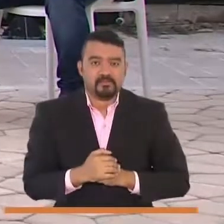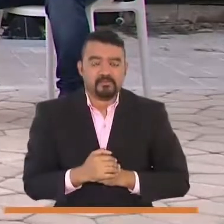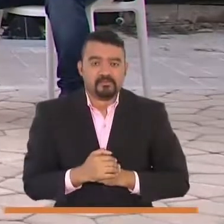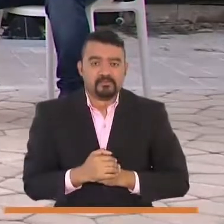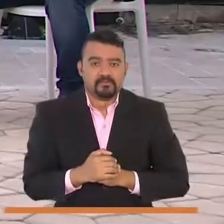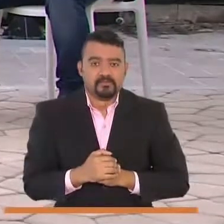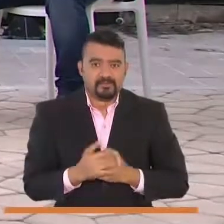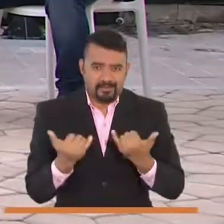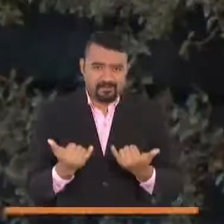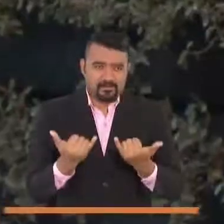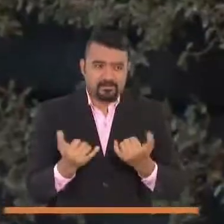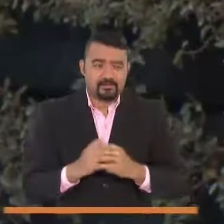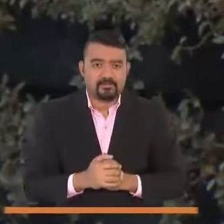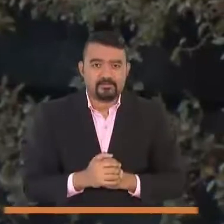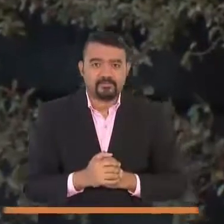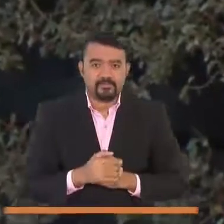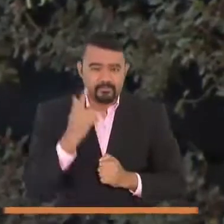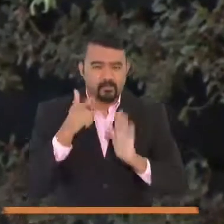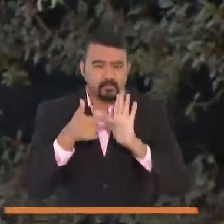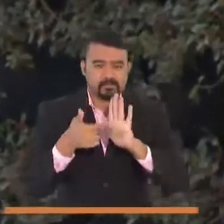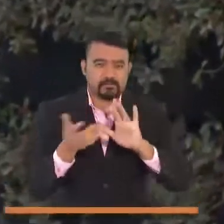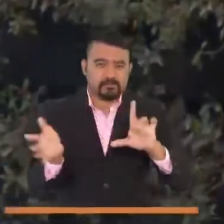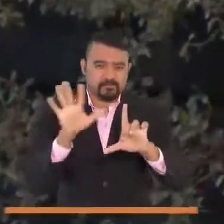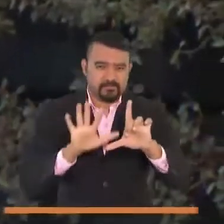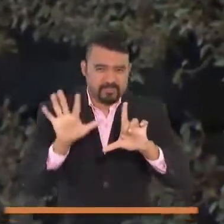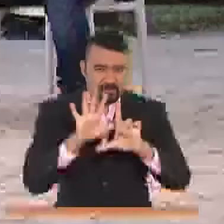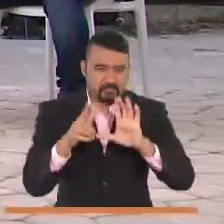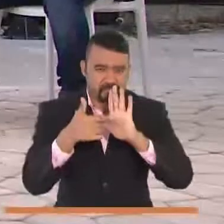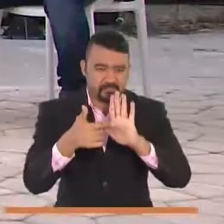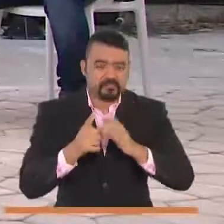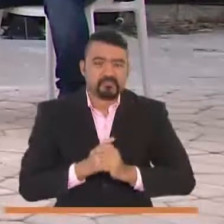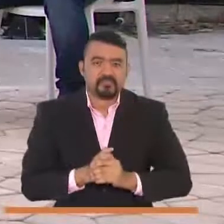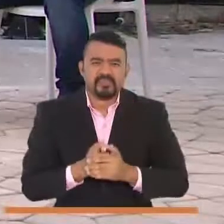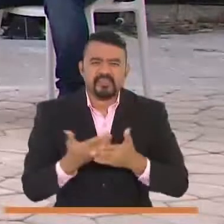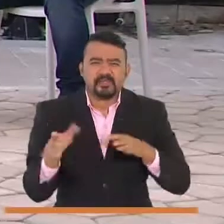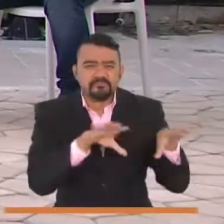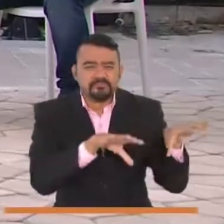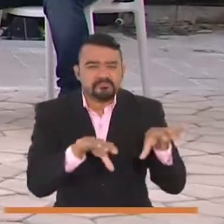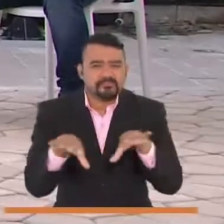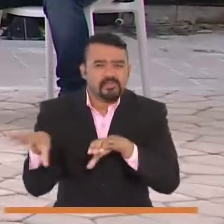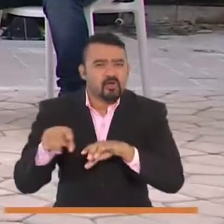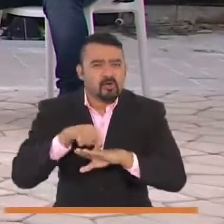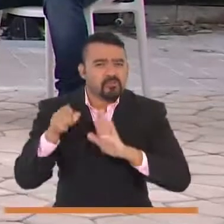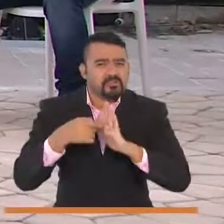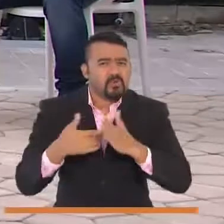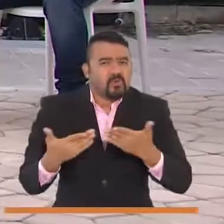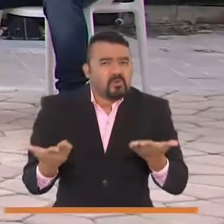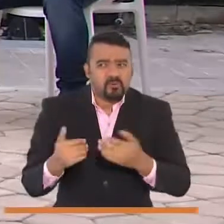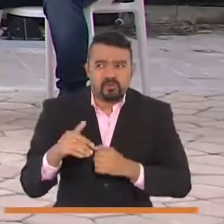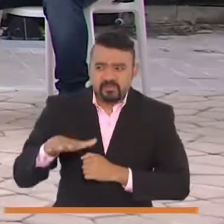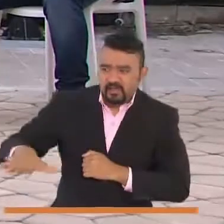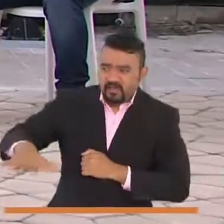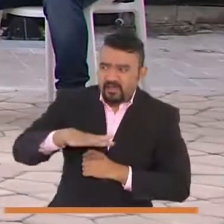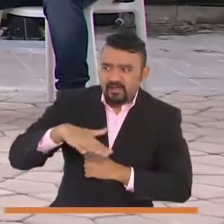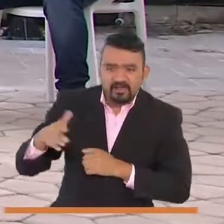director, alcalde y secretario, para que veamos el siguiente BTR, el siguiente video, con todo lo que va a ser esta obra, la